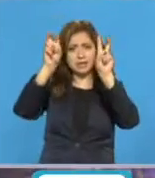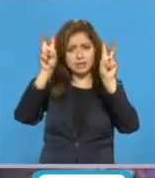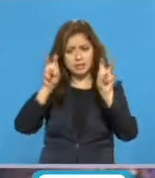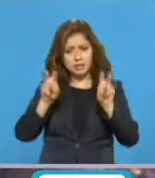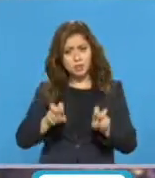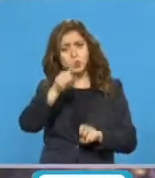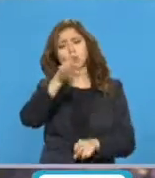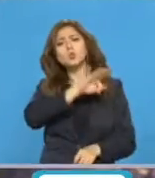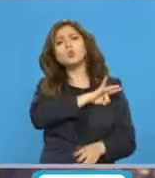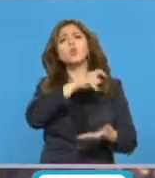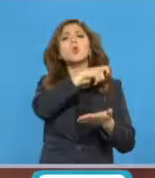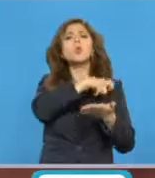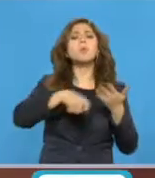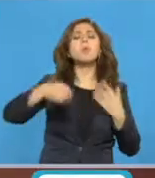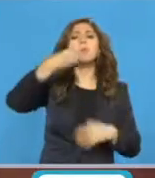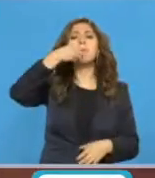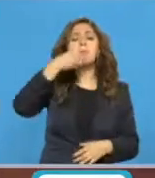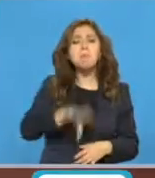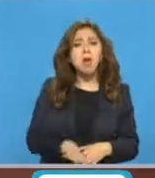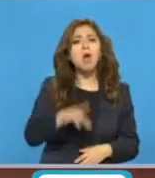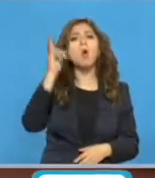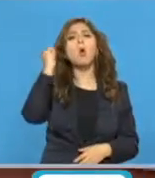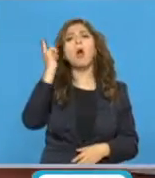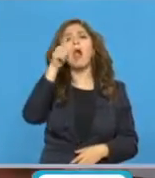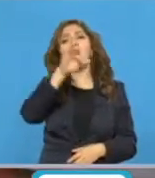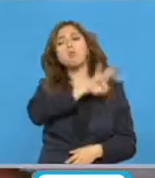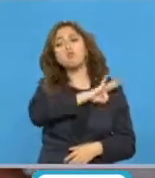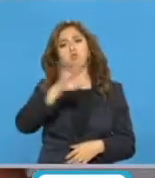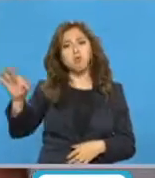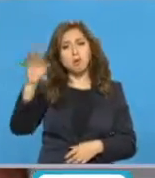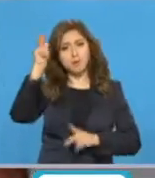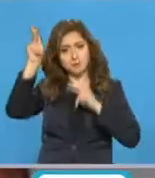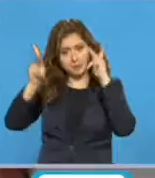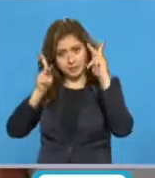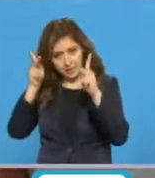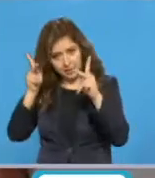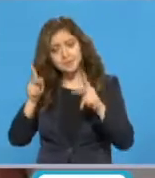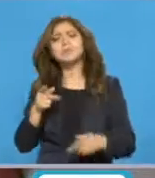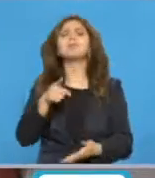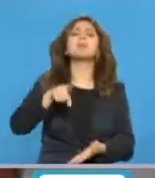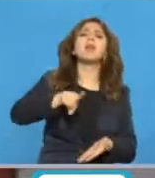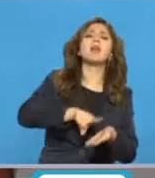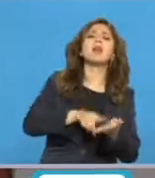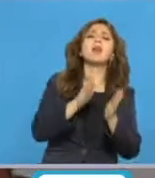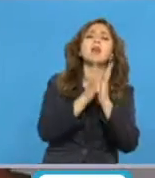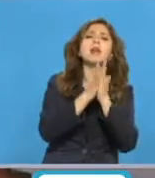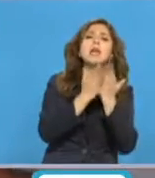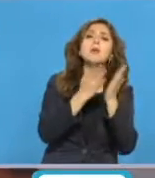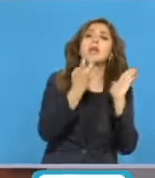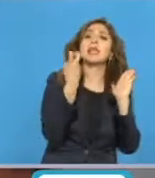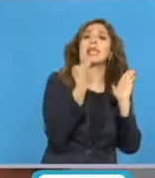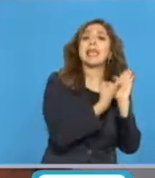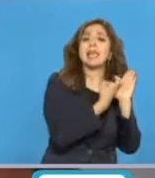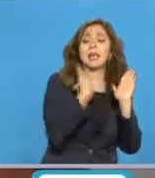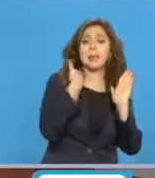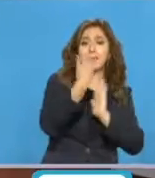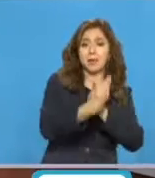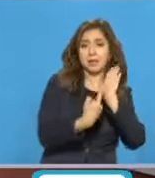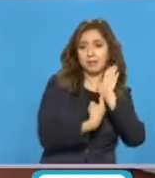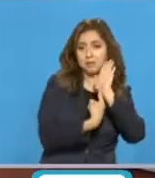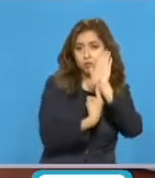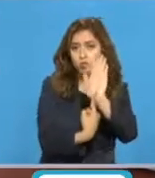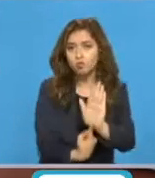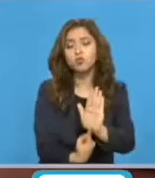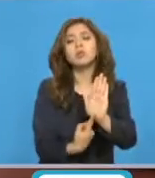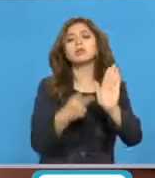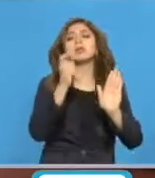precios maravillosos que no se pueden perder. Y dentro de esos libros se presenta justamente este del que vamos a hablar hoy y que no